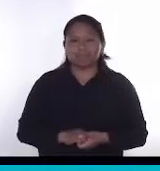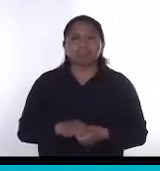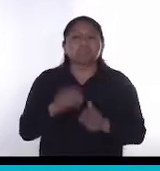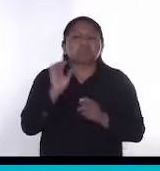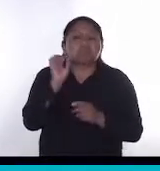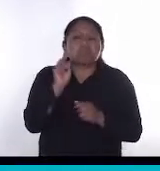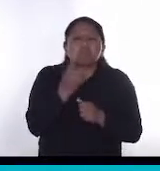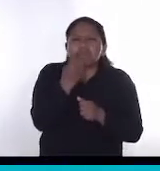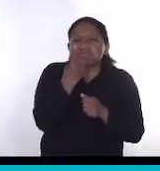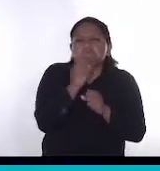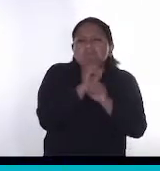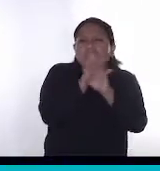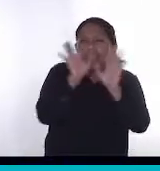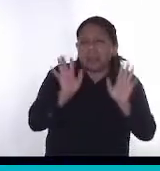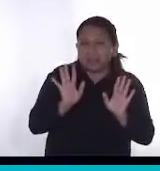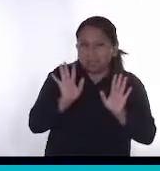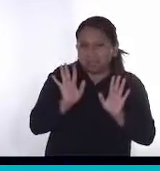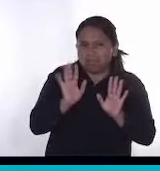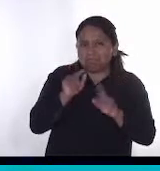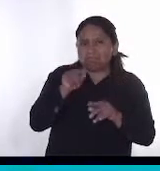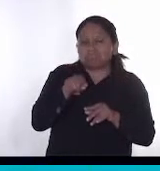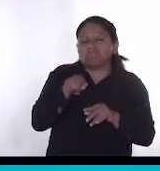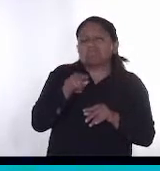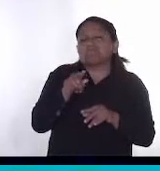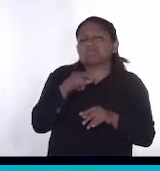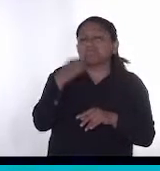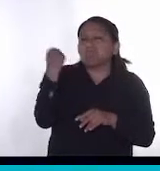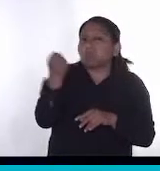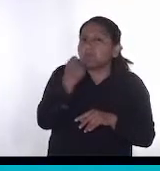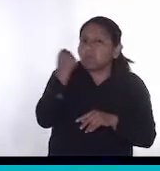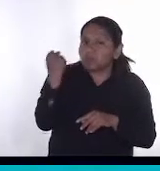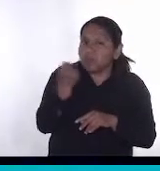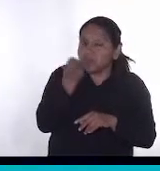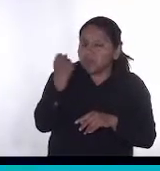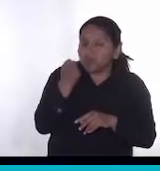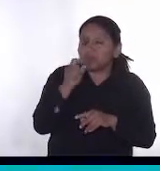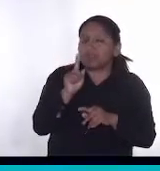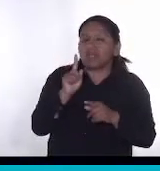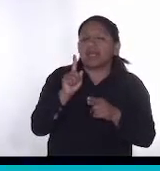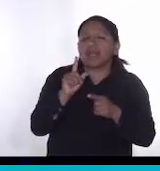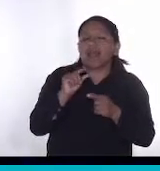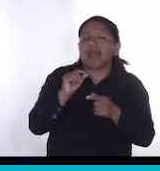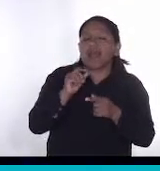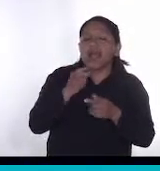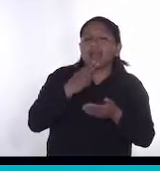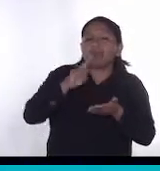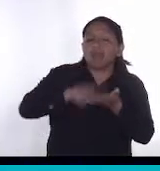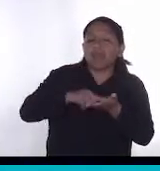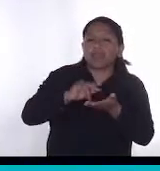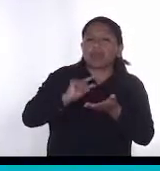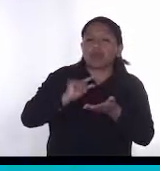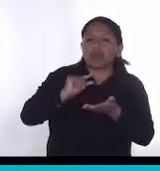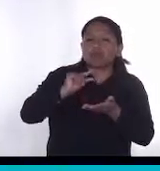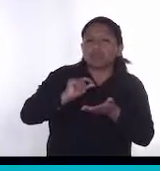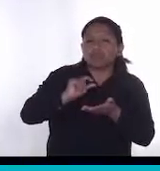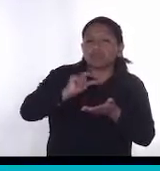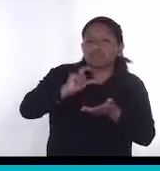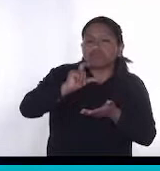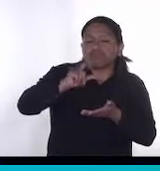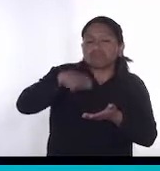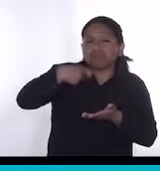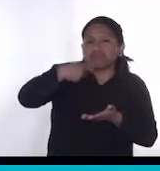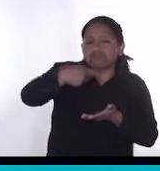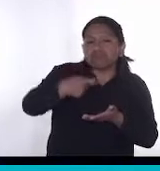aclaración me parece que es importante saber que las alícuotas de los impuestos de la provincia de buenos aires- se